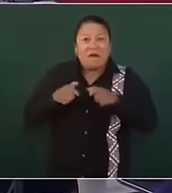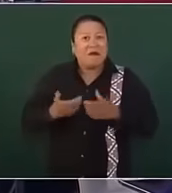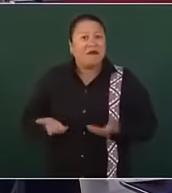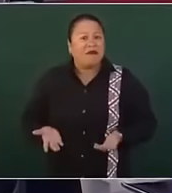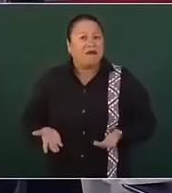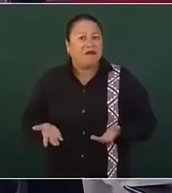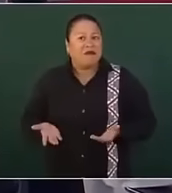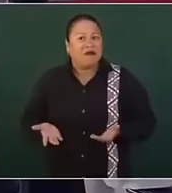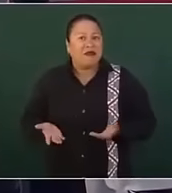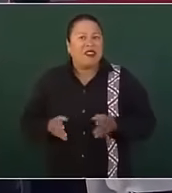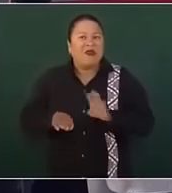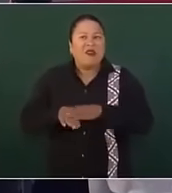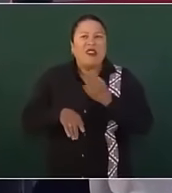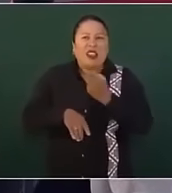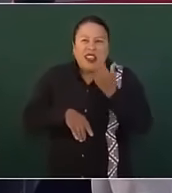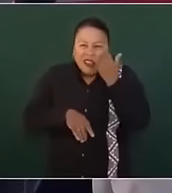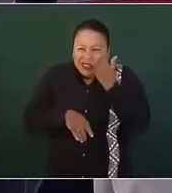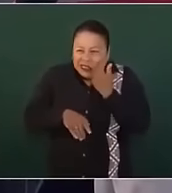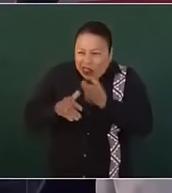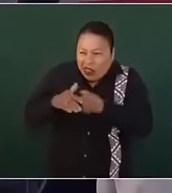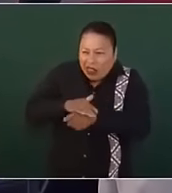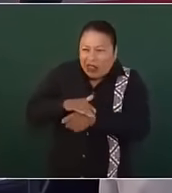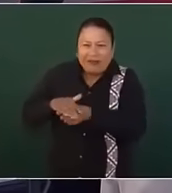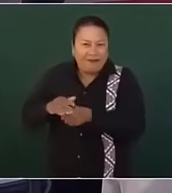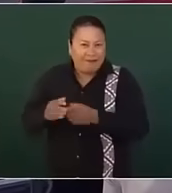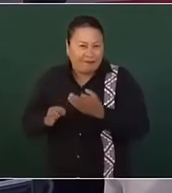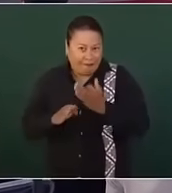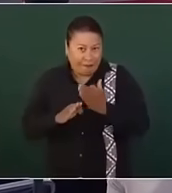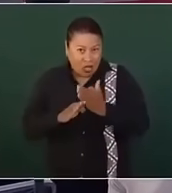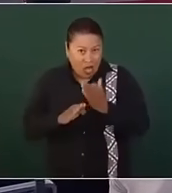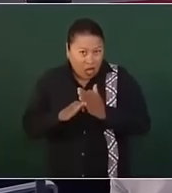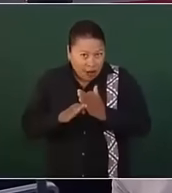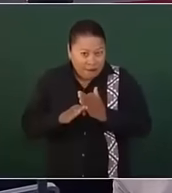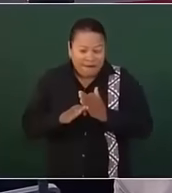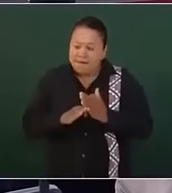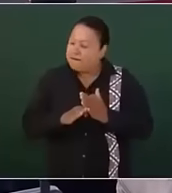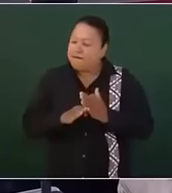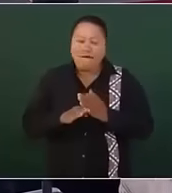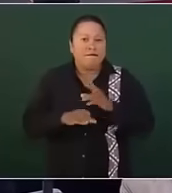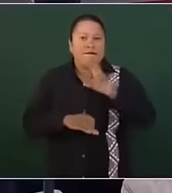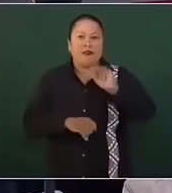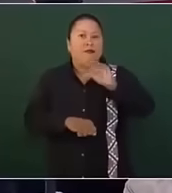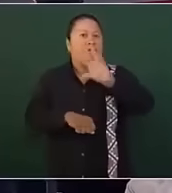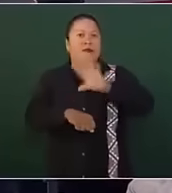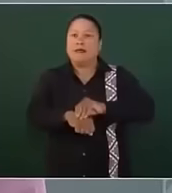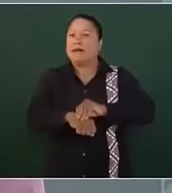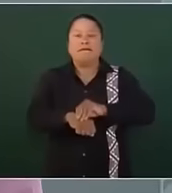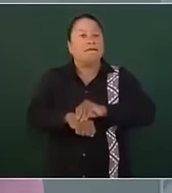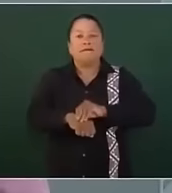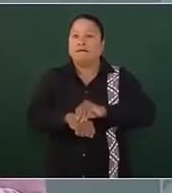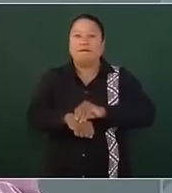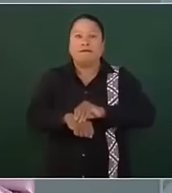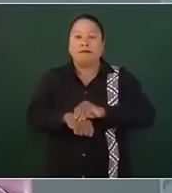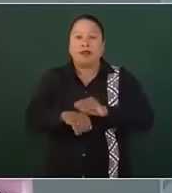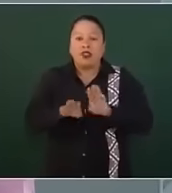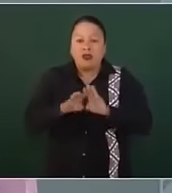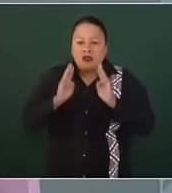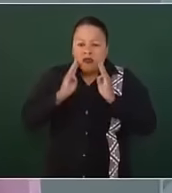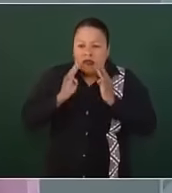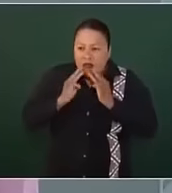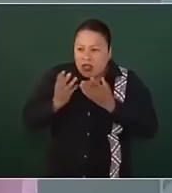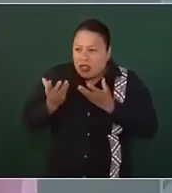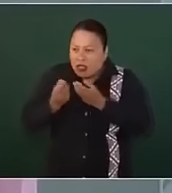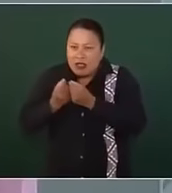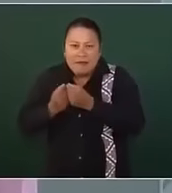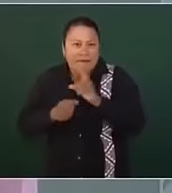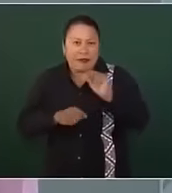por esa complicidad. Ahora no se permite la asociación delictuosa